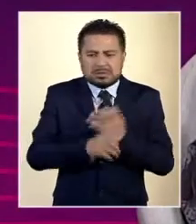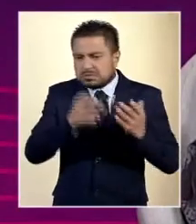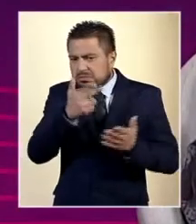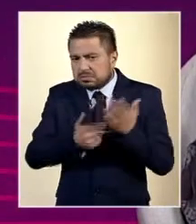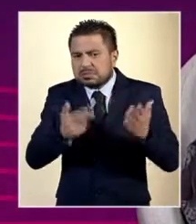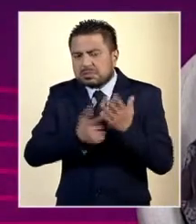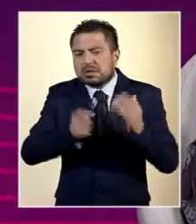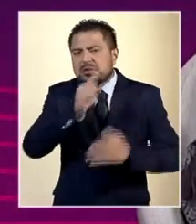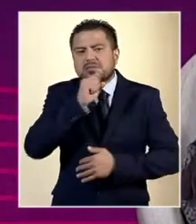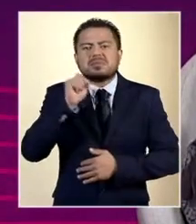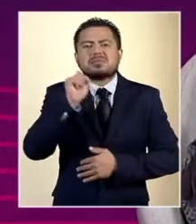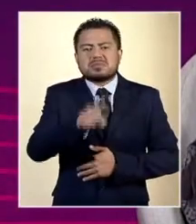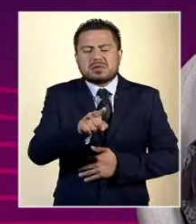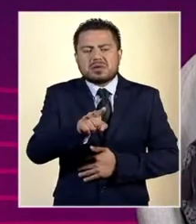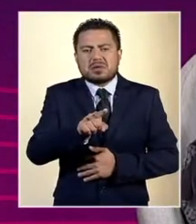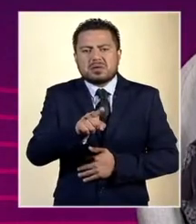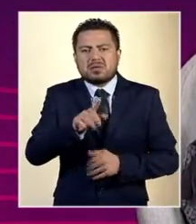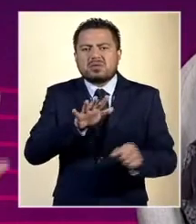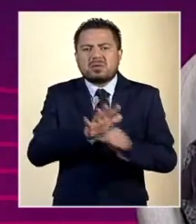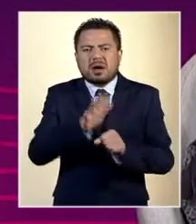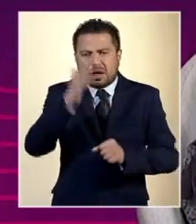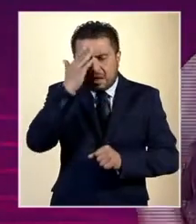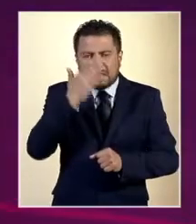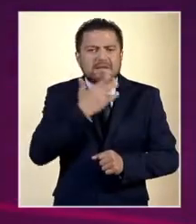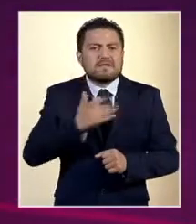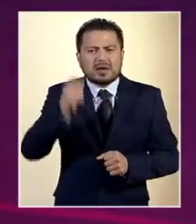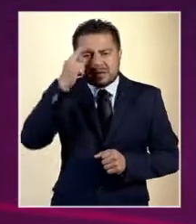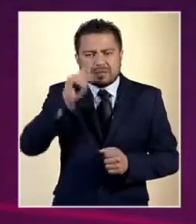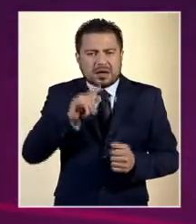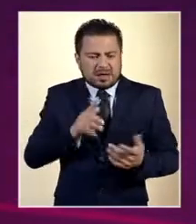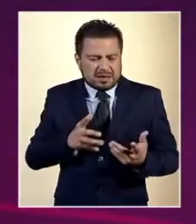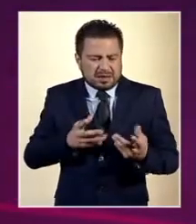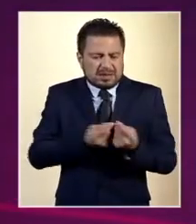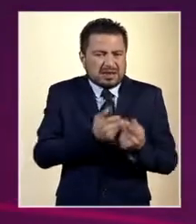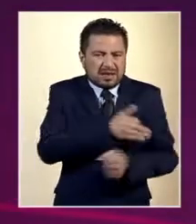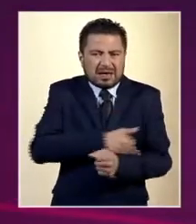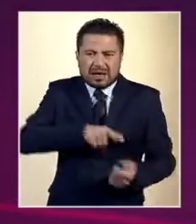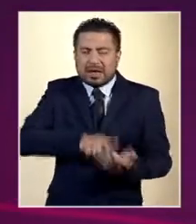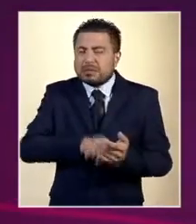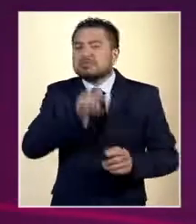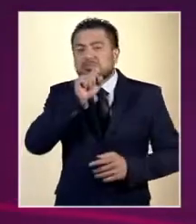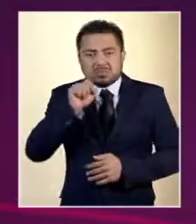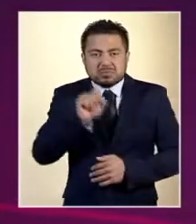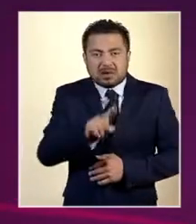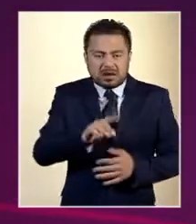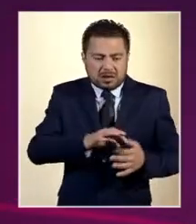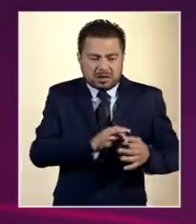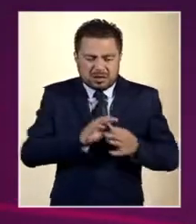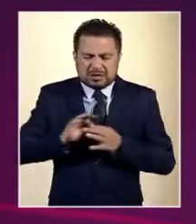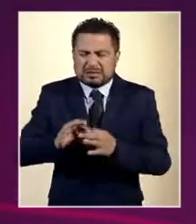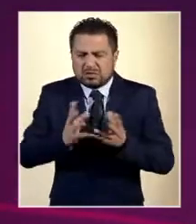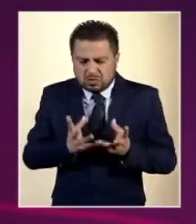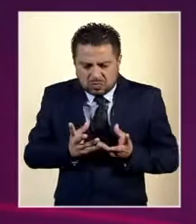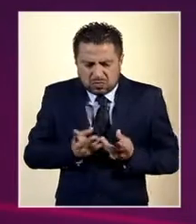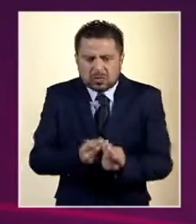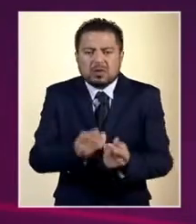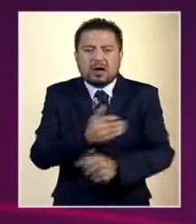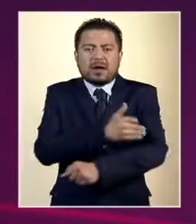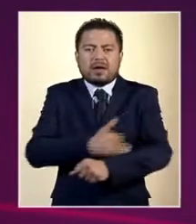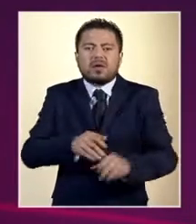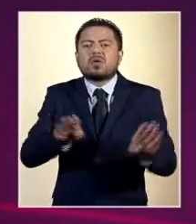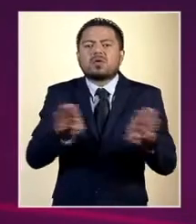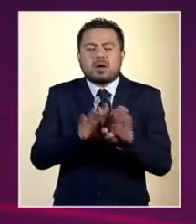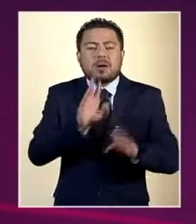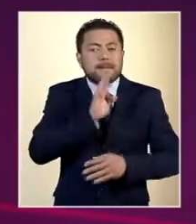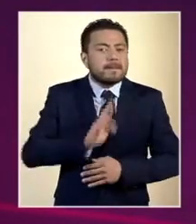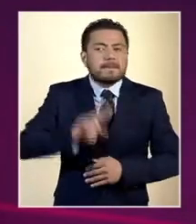también de habilidades parentales, pero también de mirar junto con las familias cómo